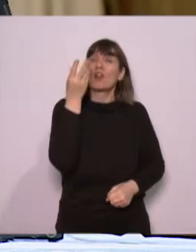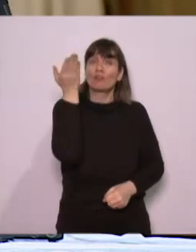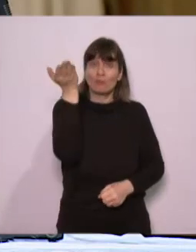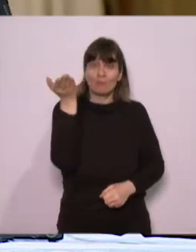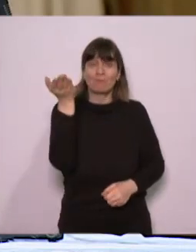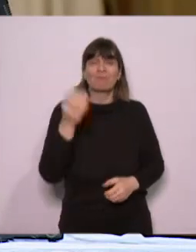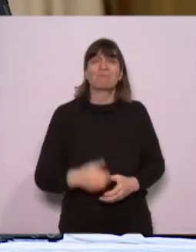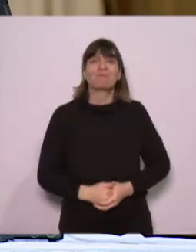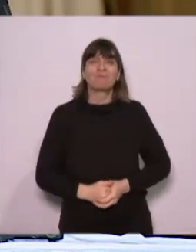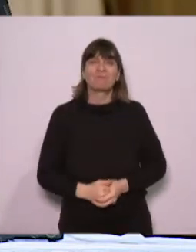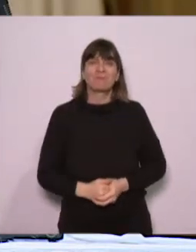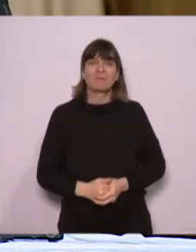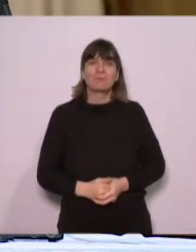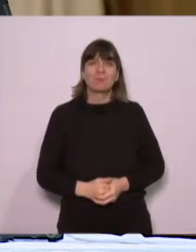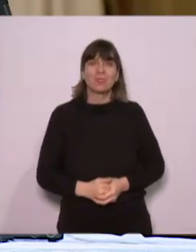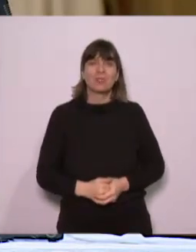Señor.